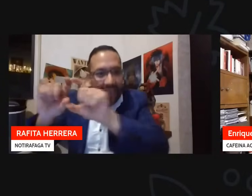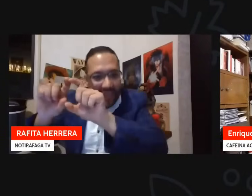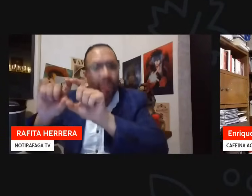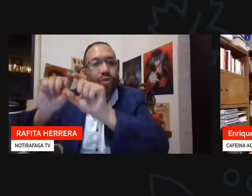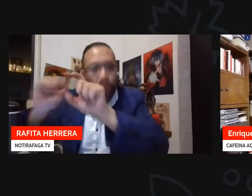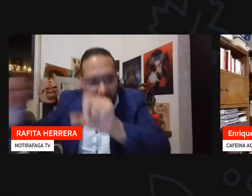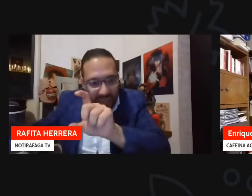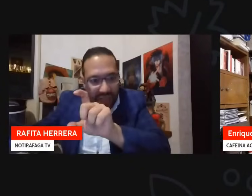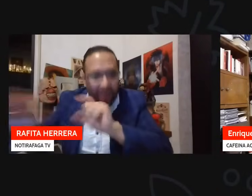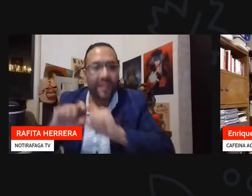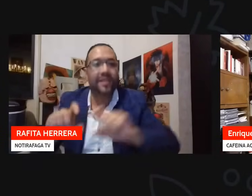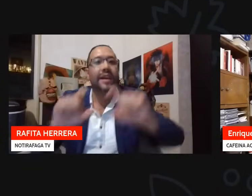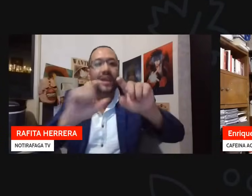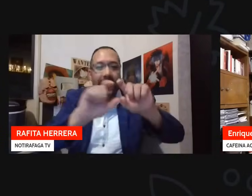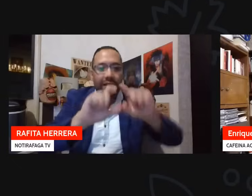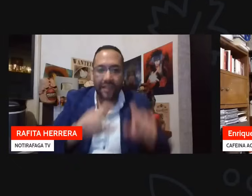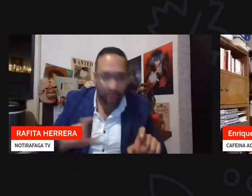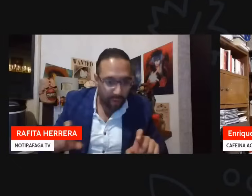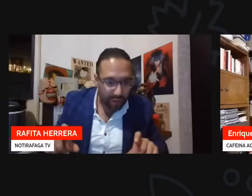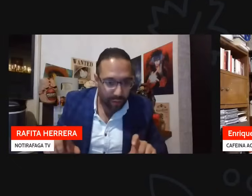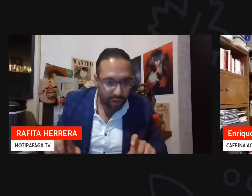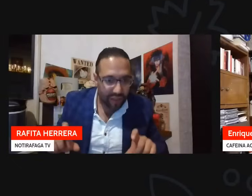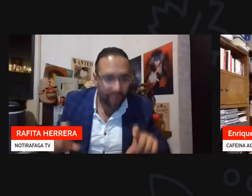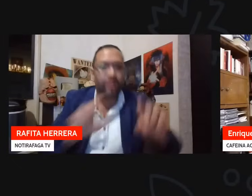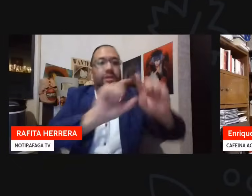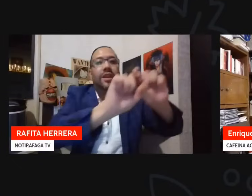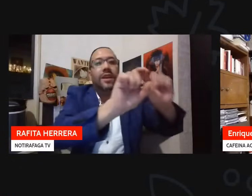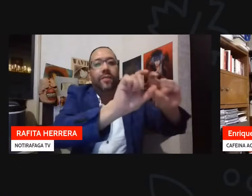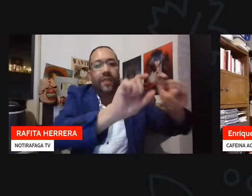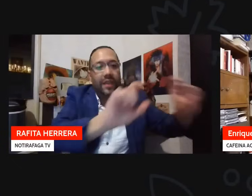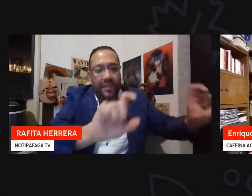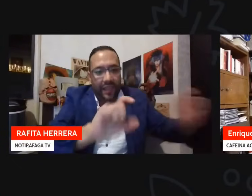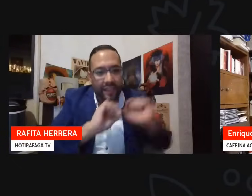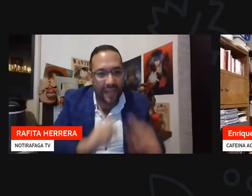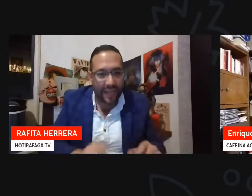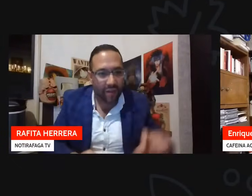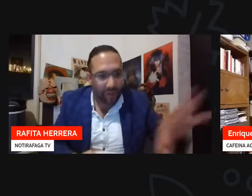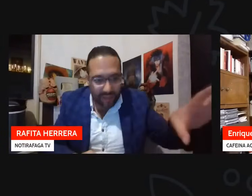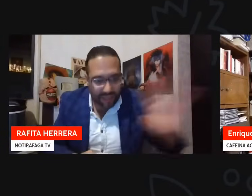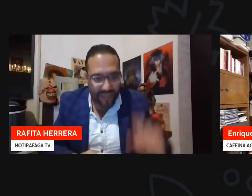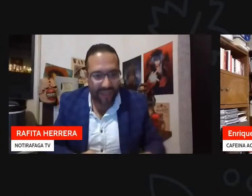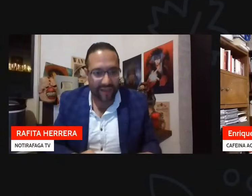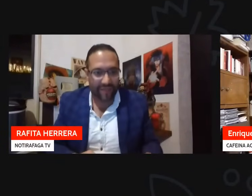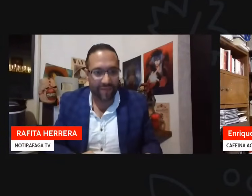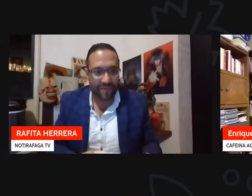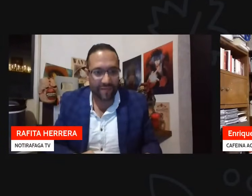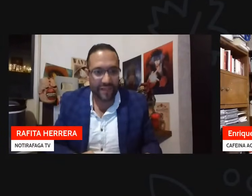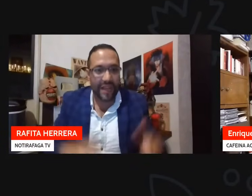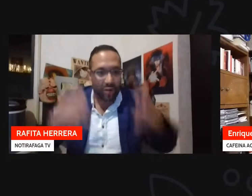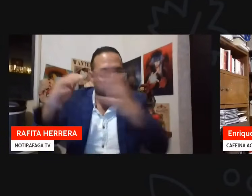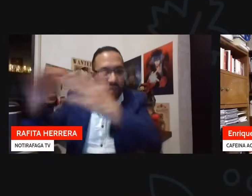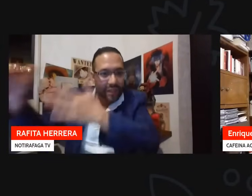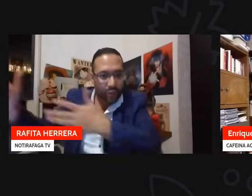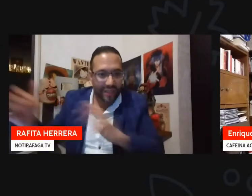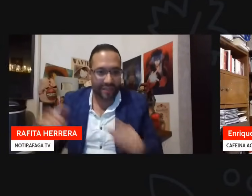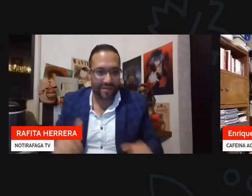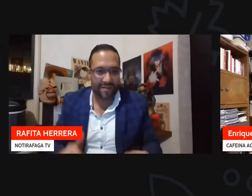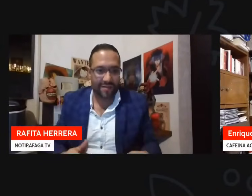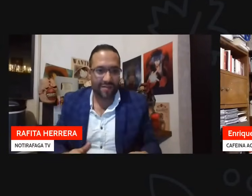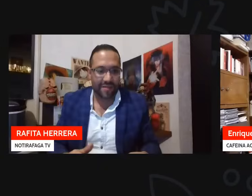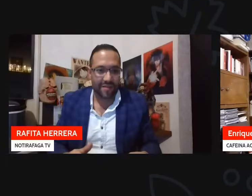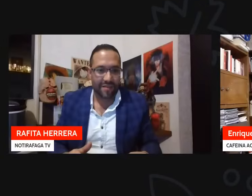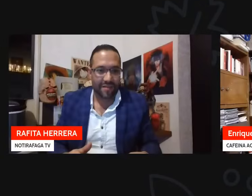sigue saliendo sus seguidores, que son puros bots y trolls, y sigue saliendo los que sigue, y el número de